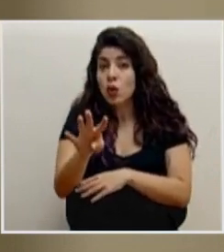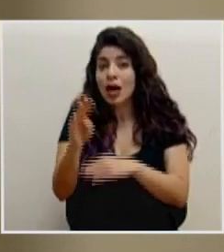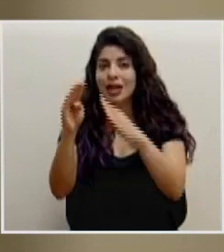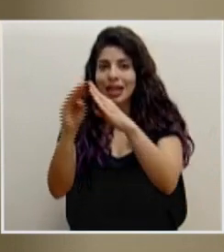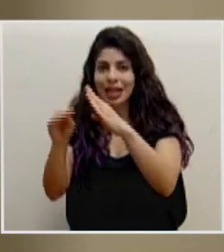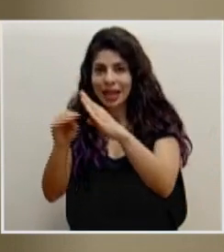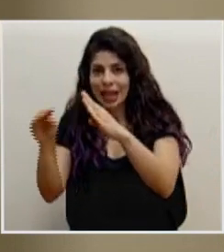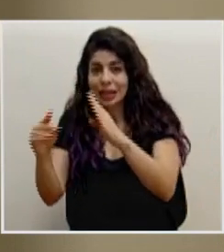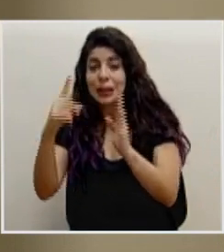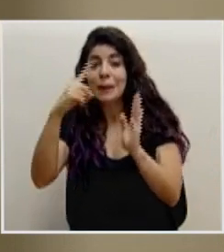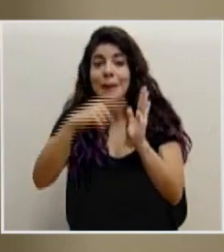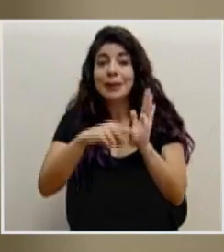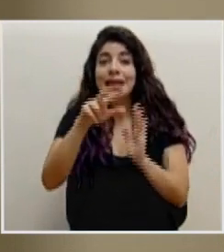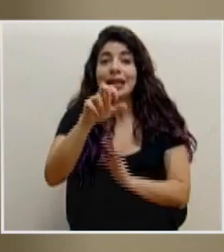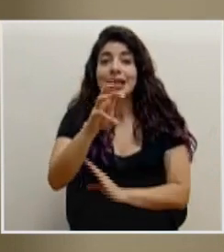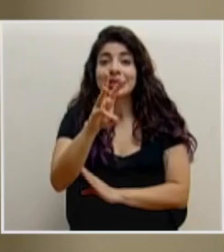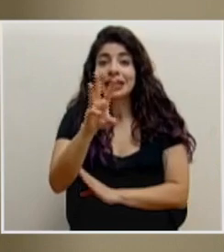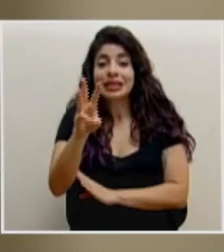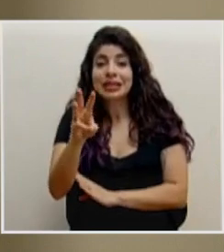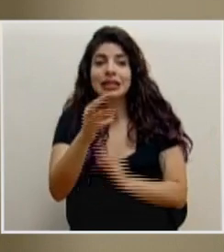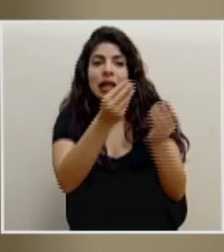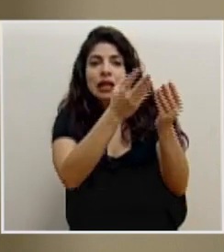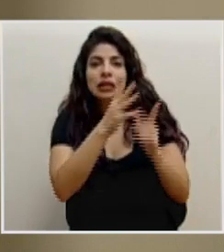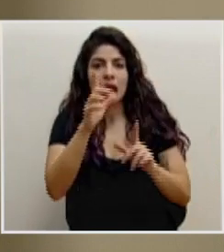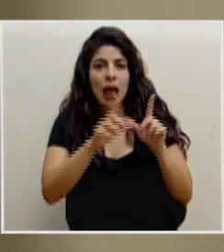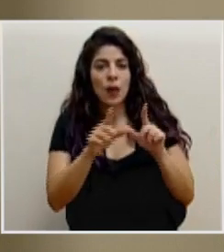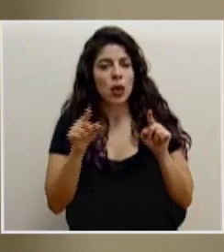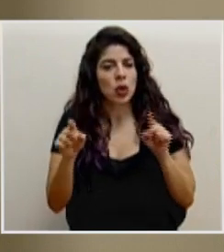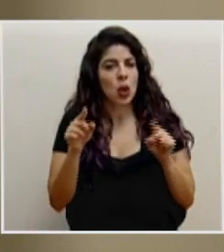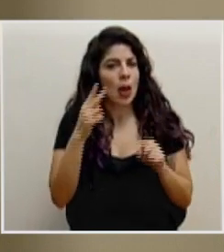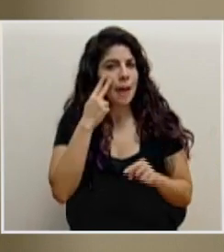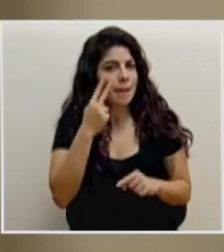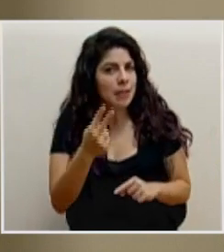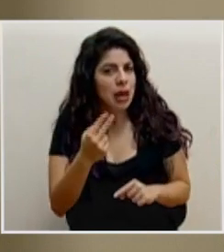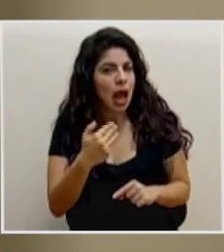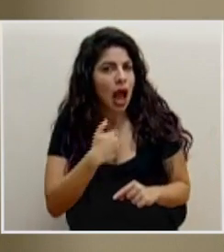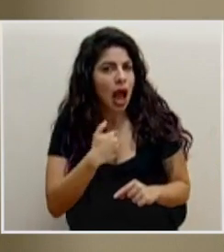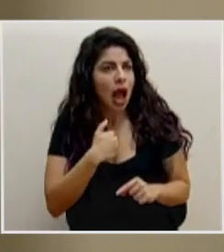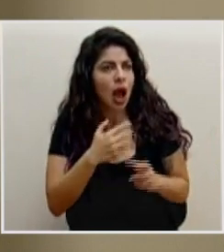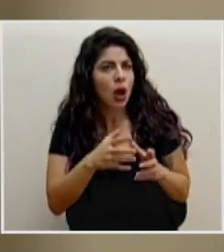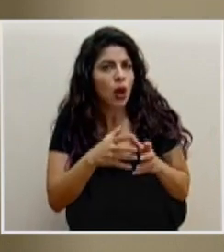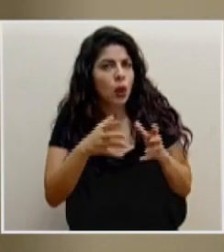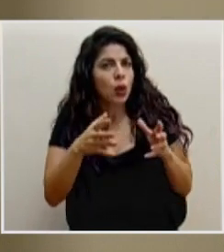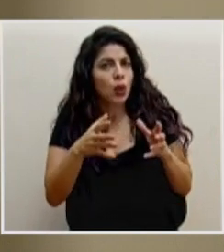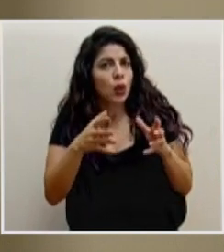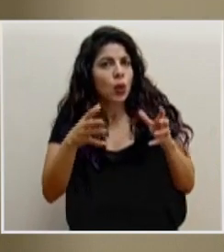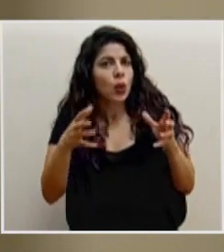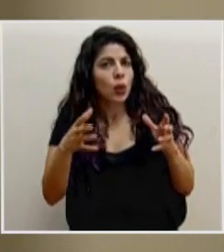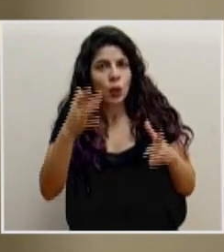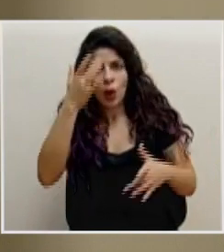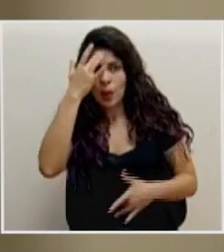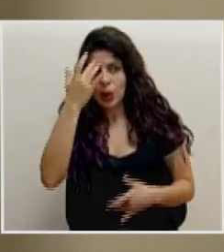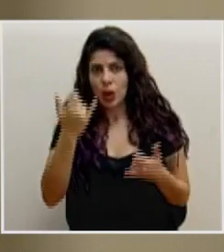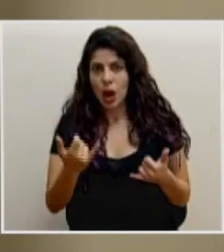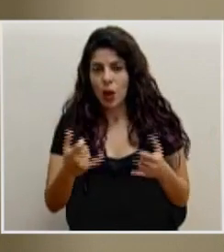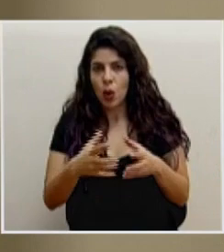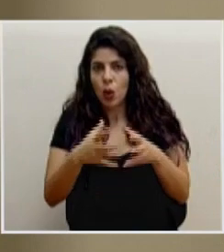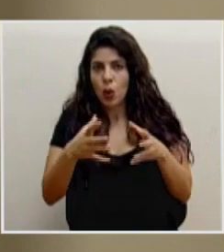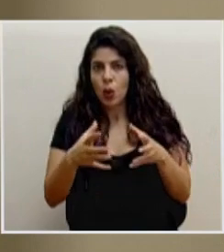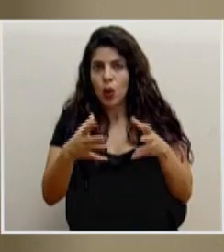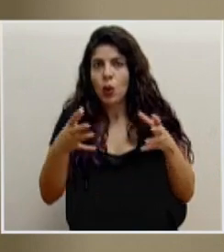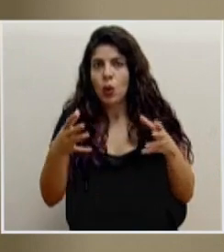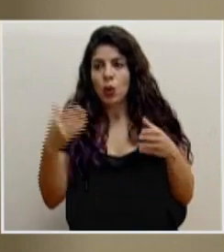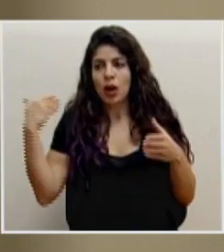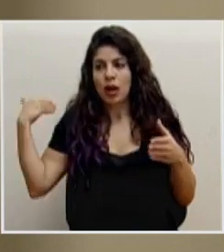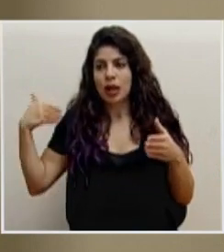y 1.366 por laboratorio. Nótese que hay un incremento de casos, ¿verdad?, que viene